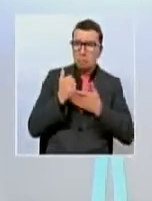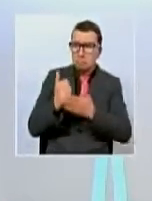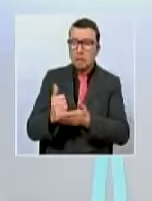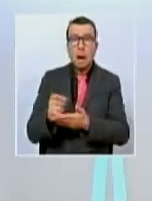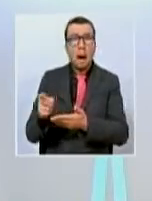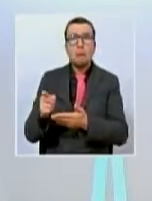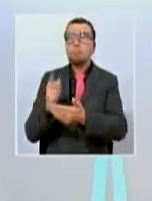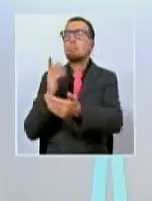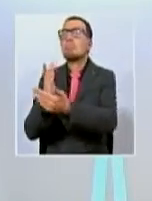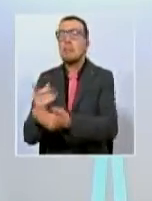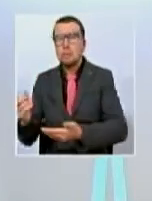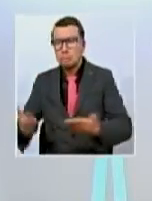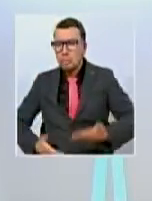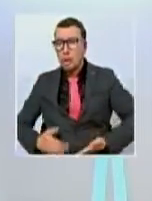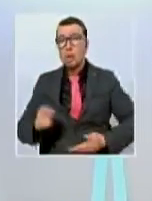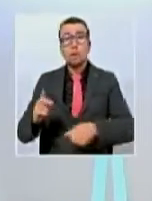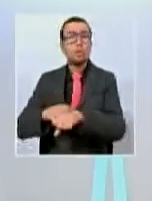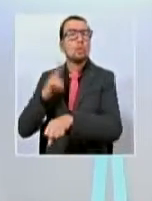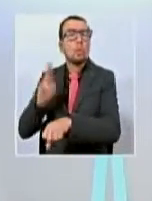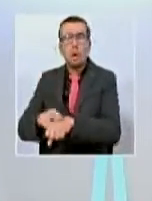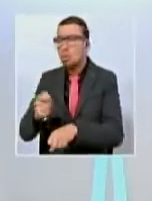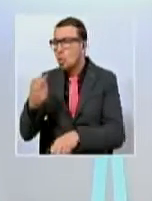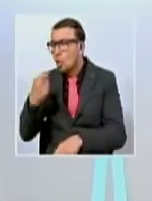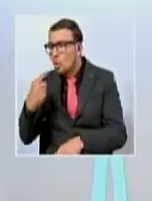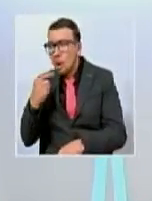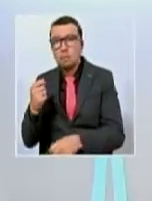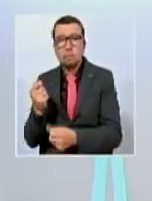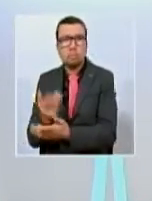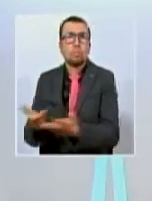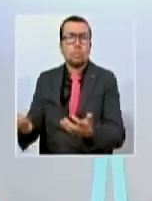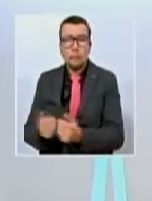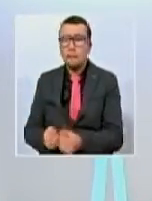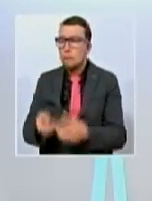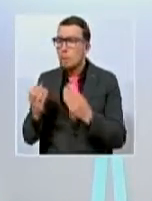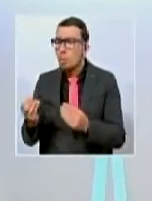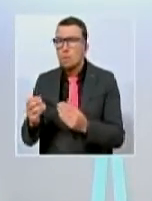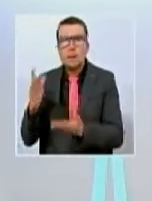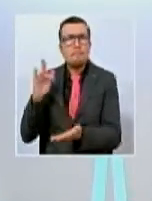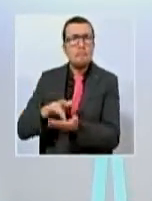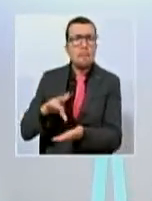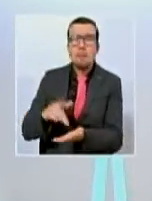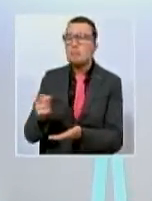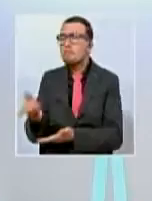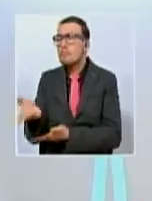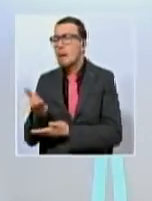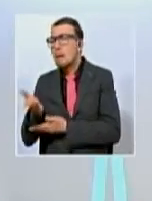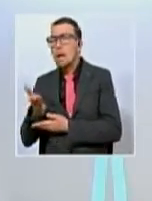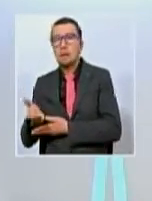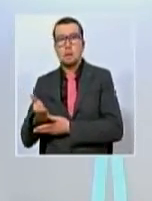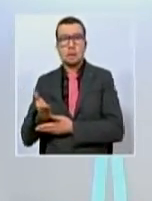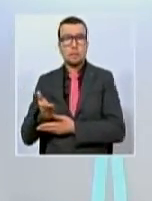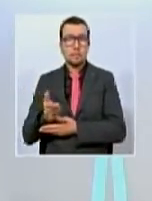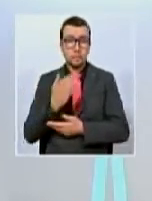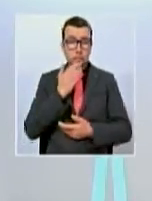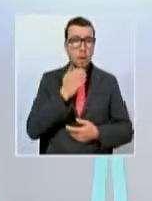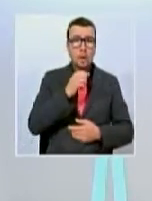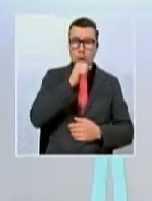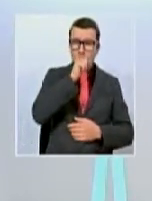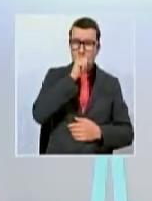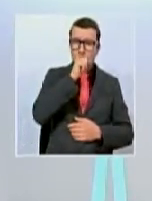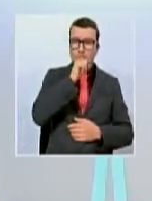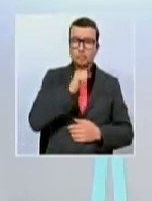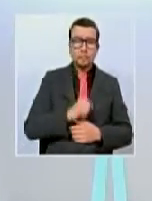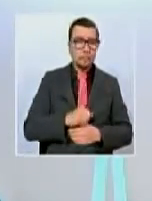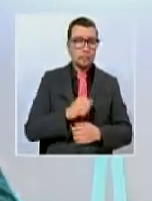tiendas naturistas, al punto que hay muchas solicitudes para que las EPS tengan en